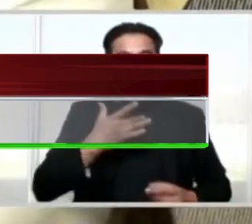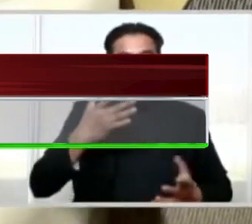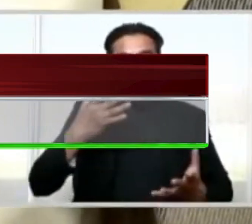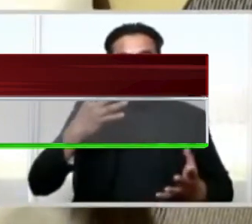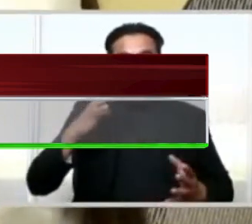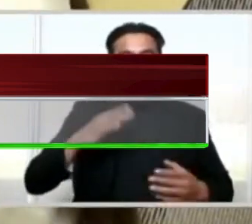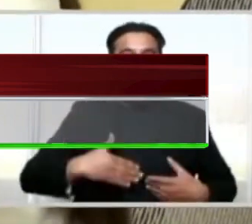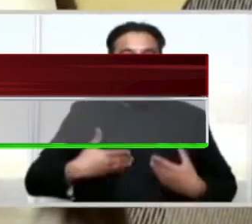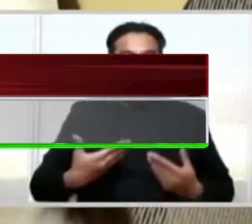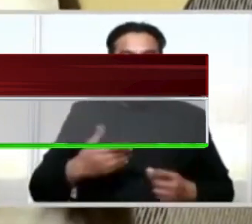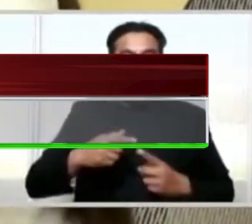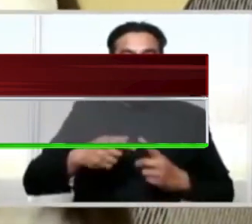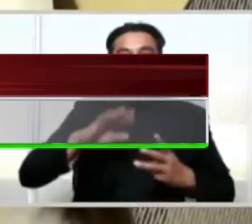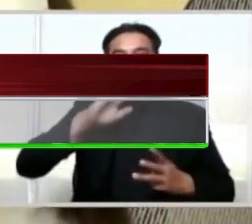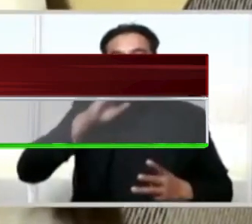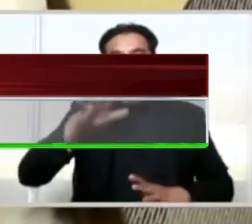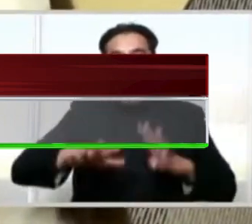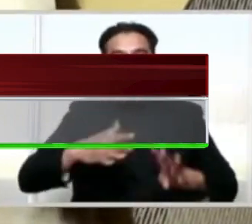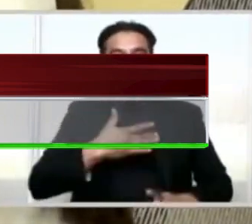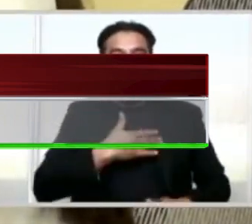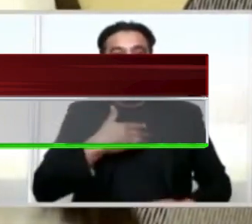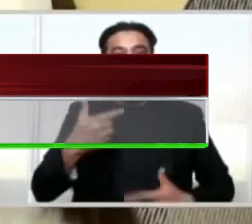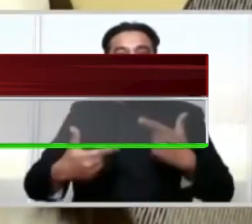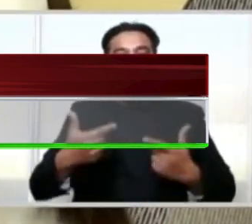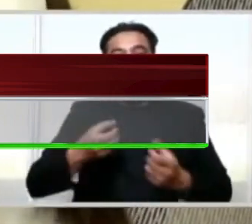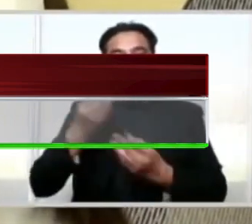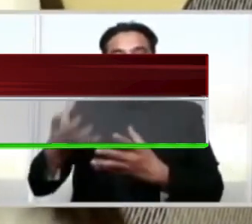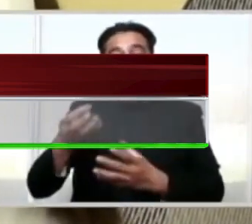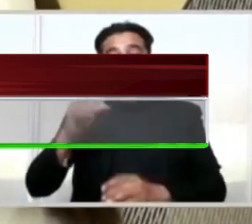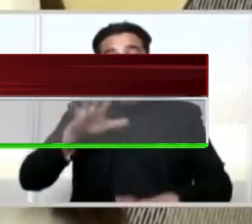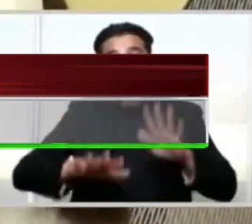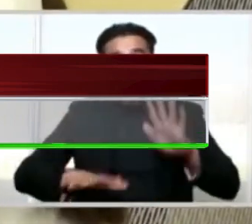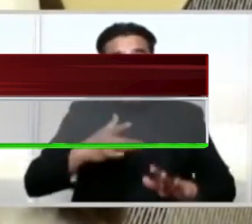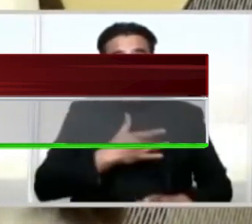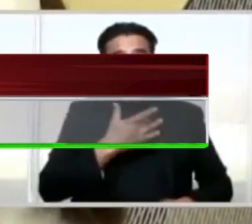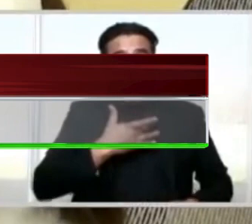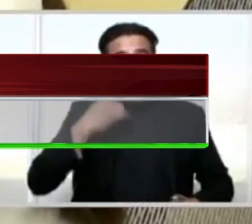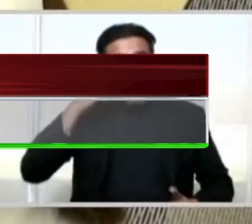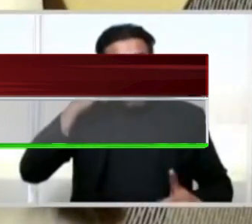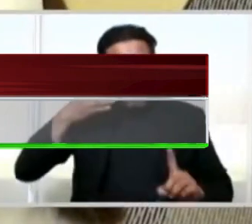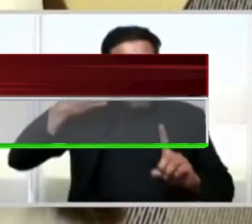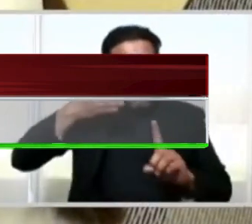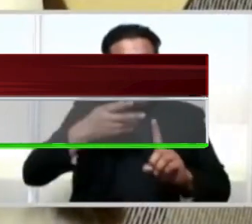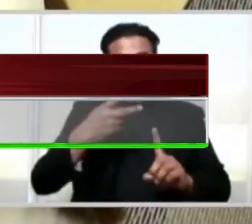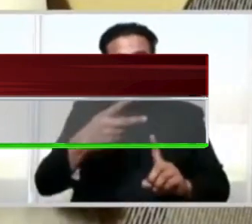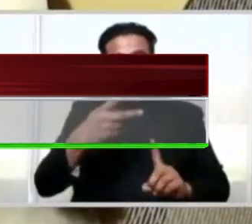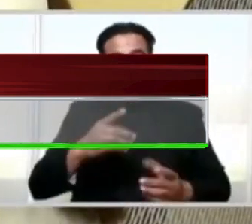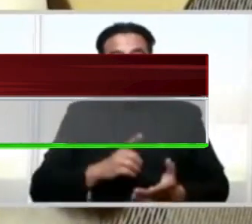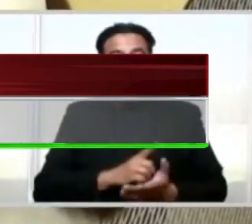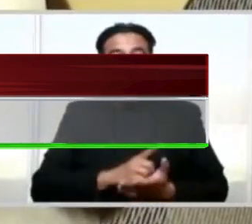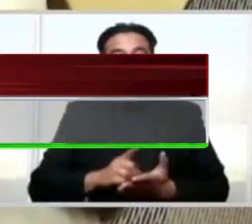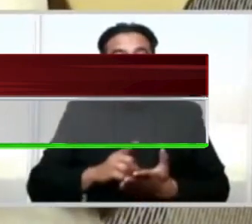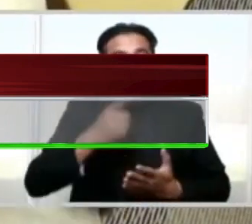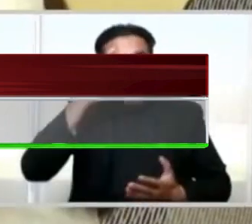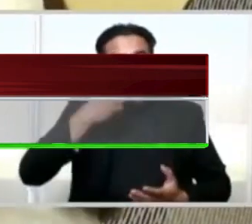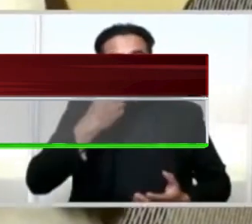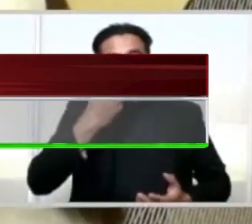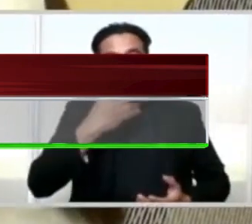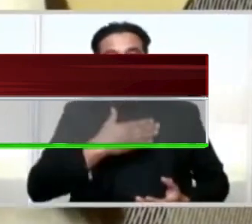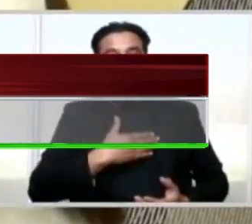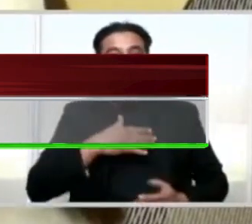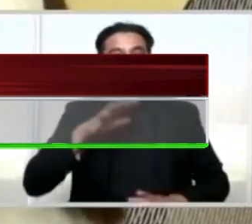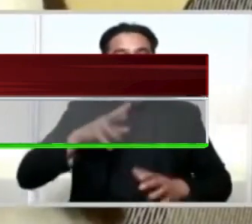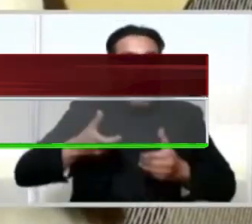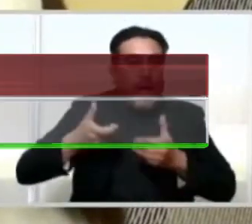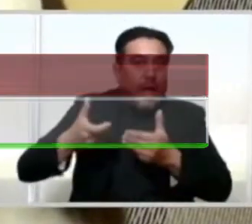las madres lactantes, quienes por lo general ven obstaculizado y menoscabado su derecho a amamantar en